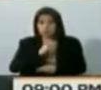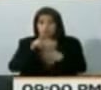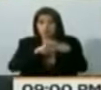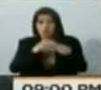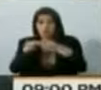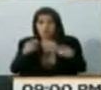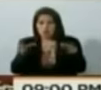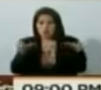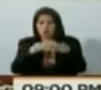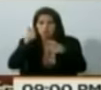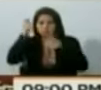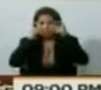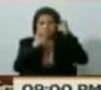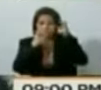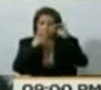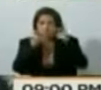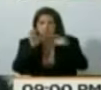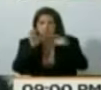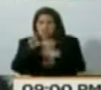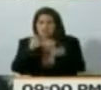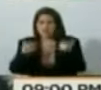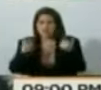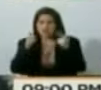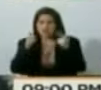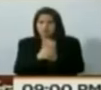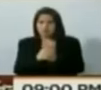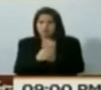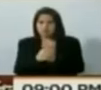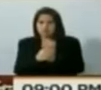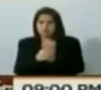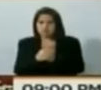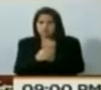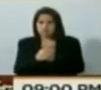Numeral, chavismo es... Aquí entremos.